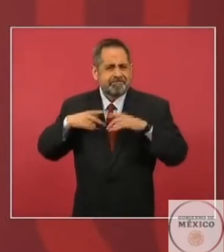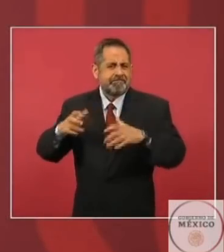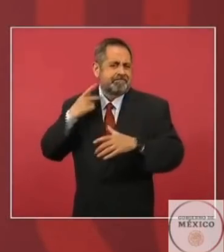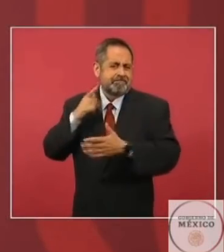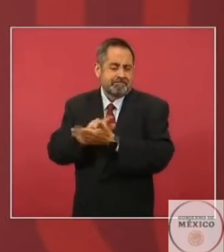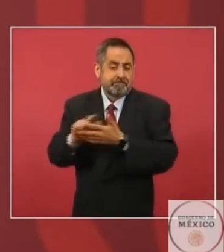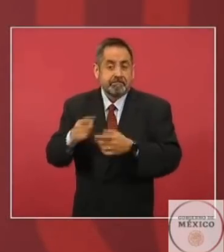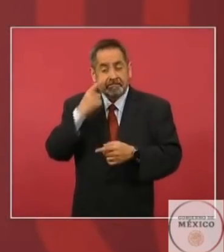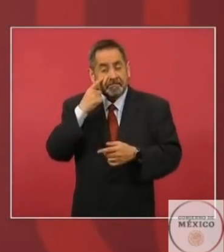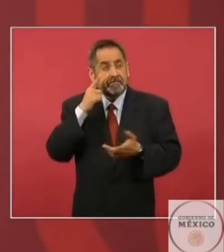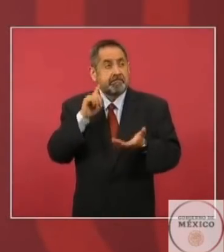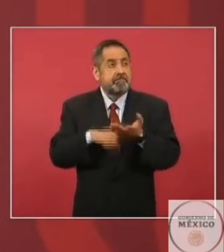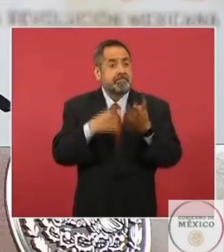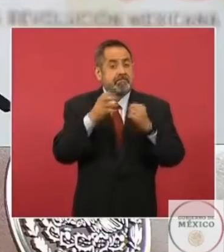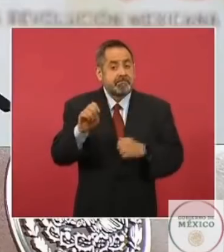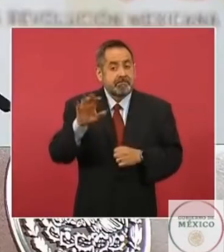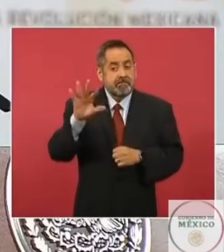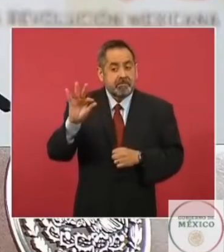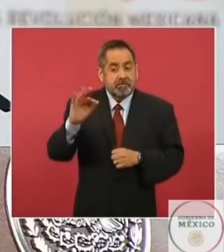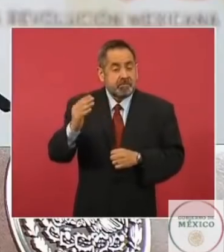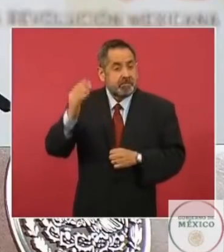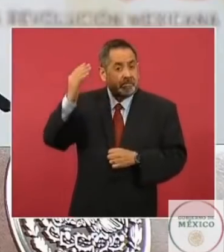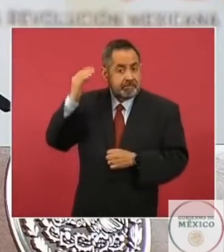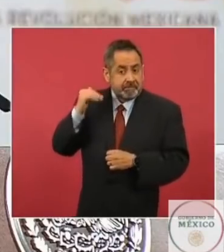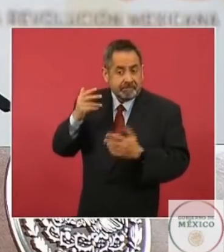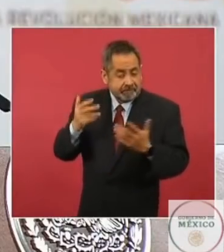Pero desde los años 40 del siglo pasado,